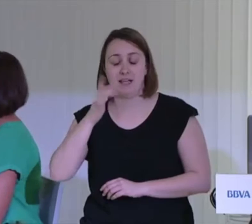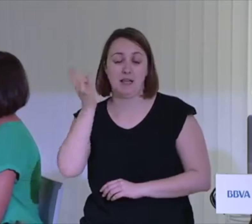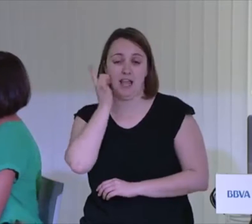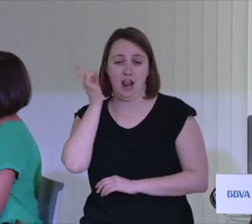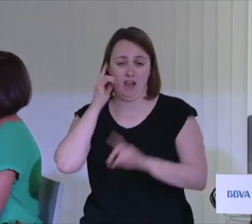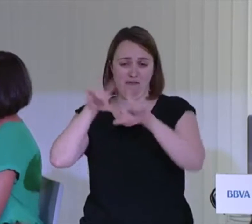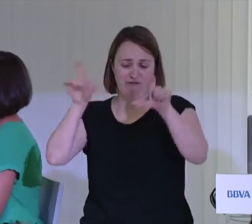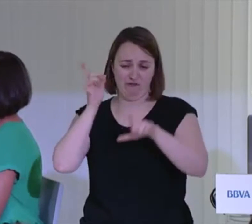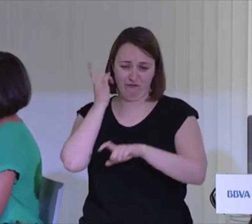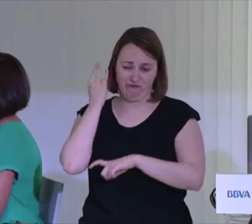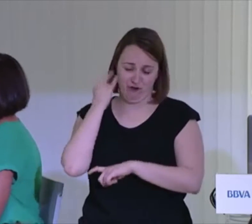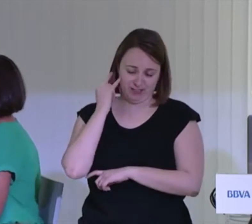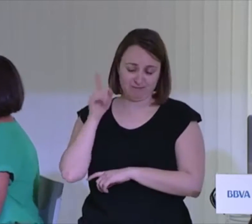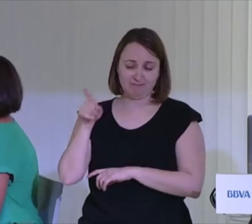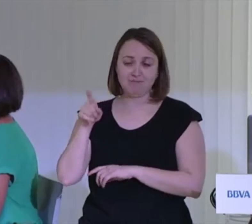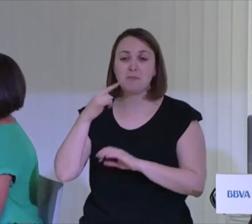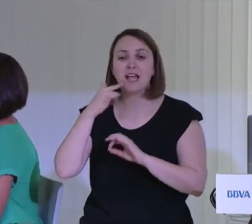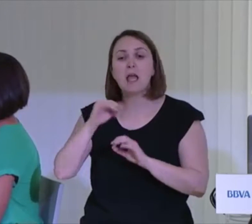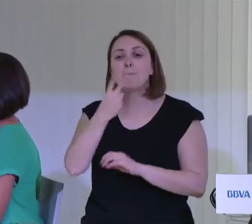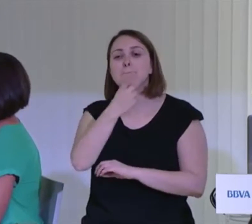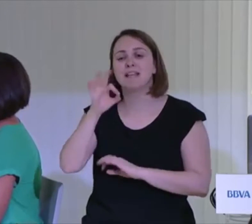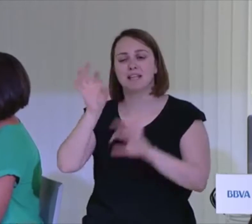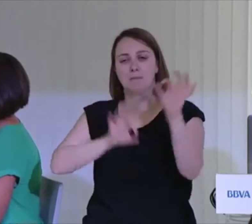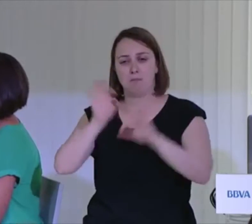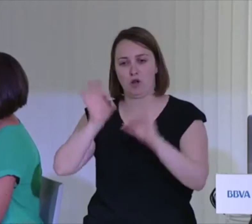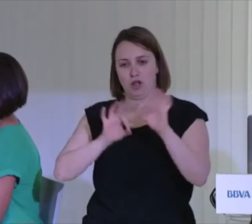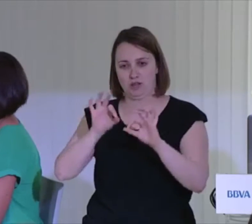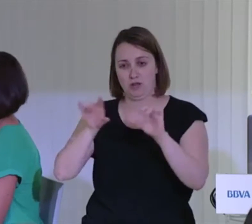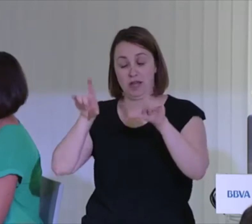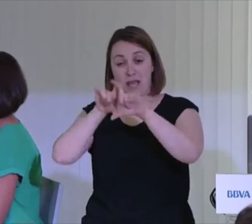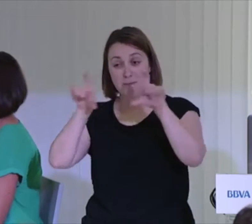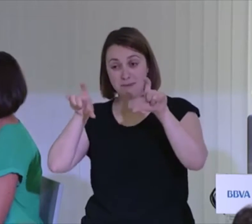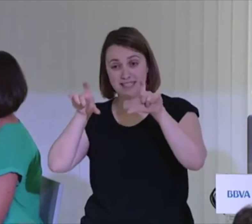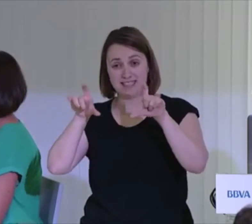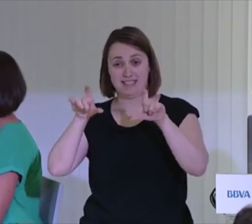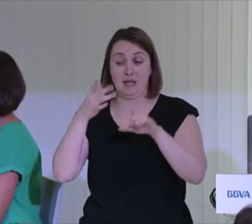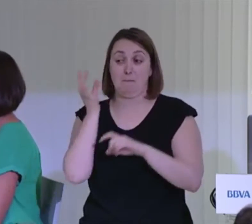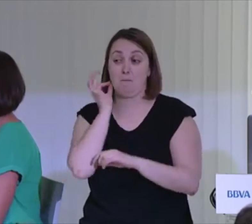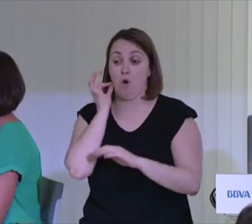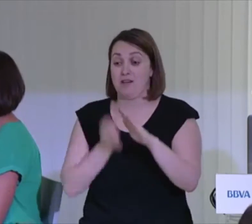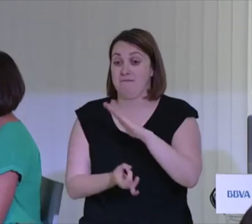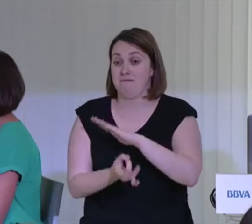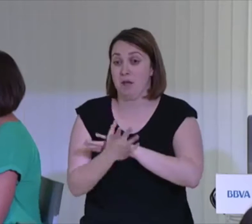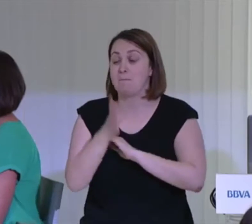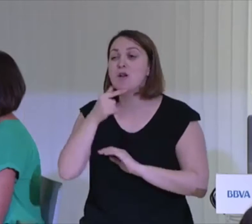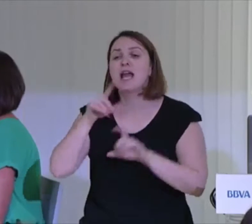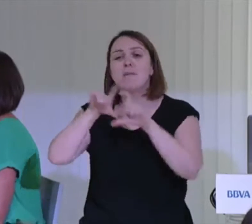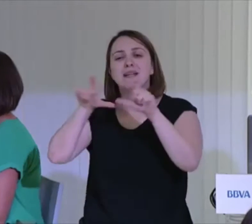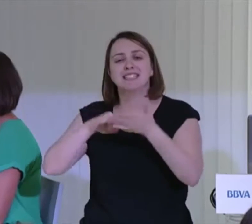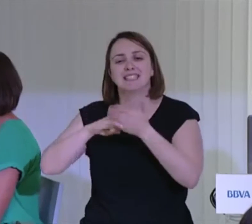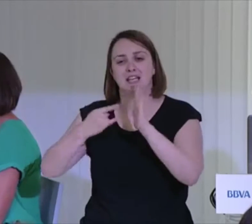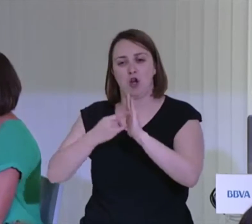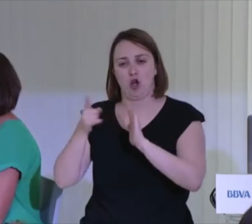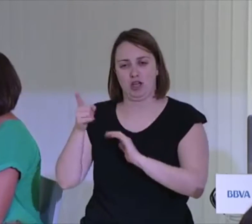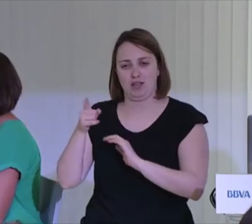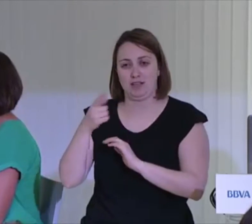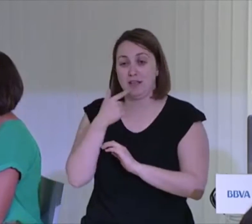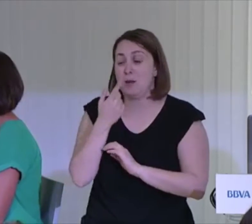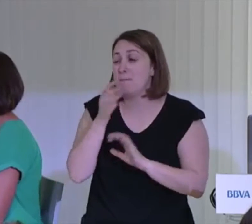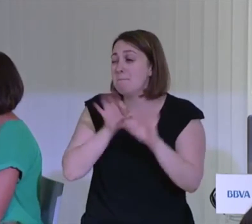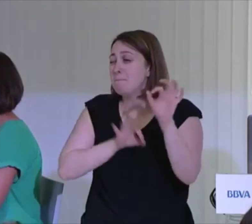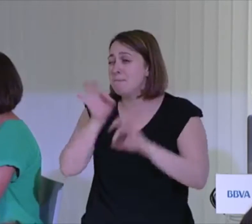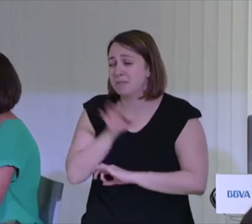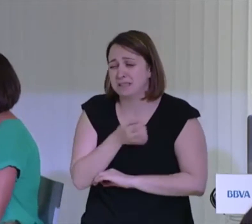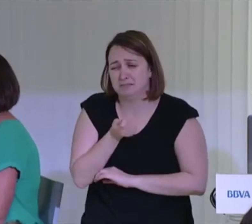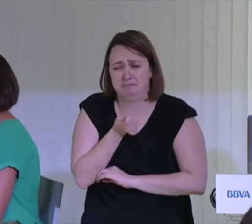Telefónica, no llega ni un 20% las empresas puestas en marcha por mujeres, porque son empresas tecnológicas, entonces es un porcentaje muy